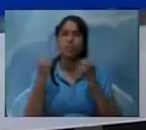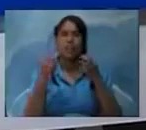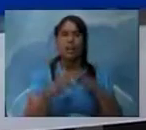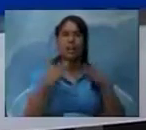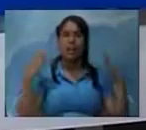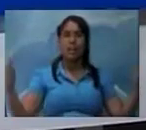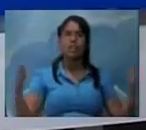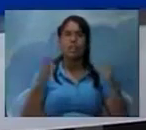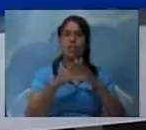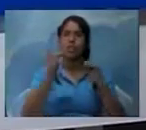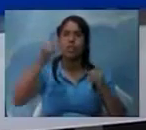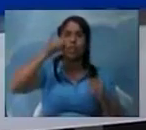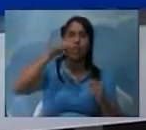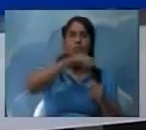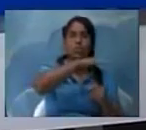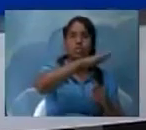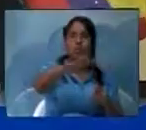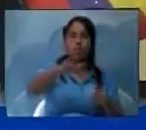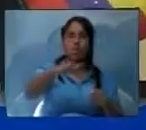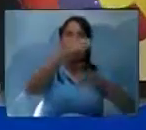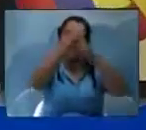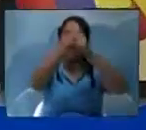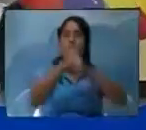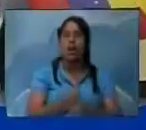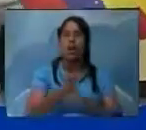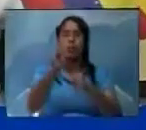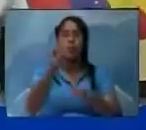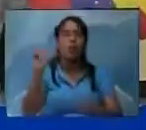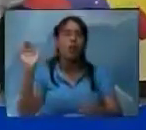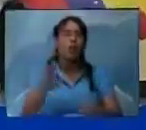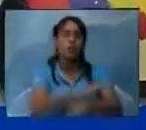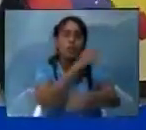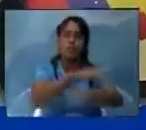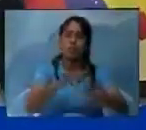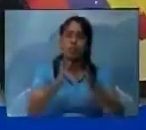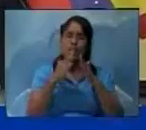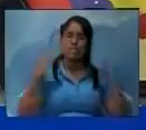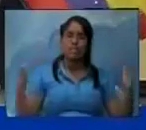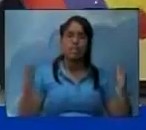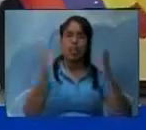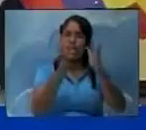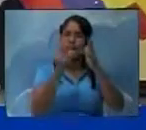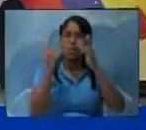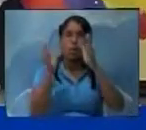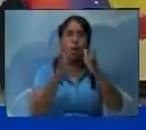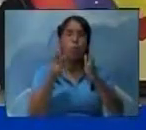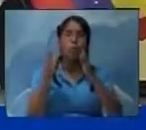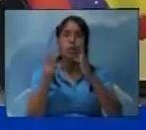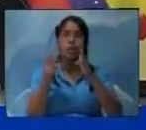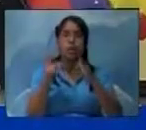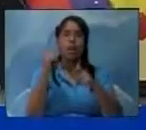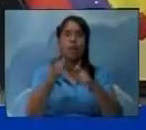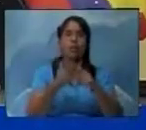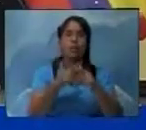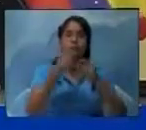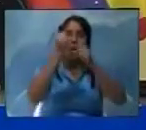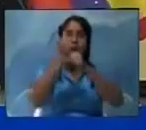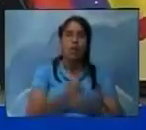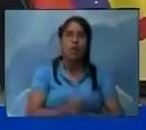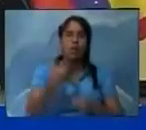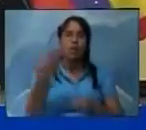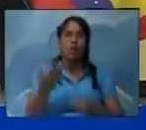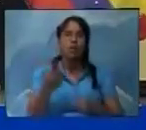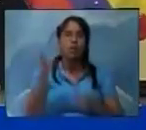la ciudad esperando el sonido de esa gran orquesta musical, esperando